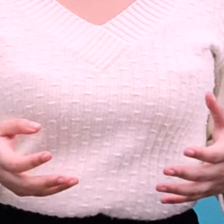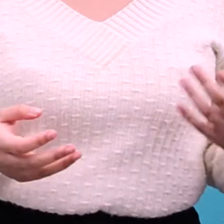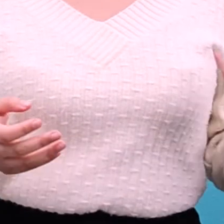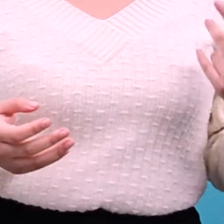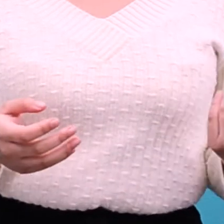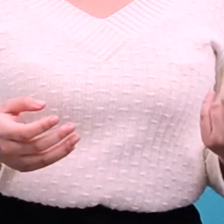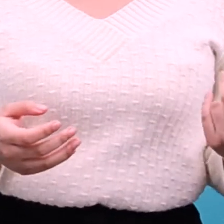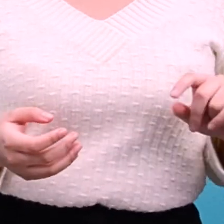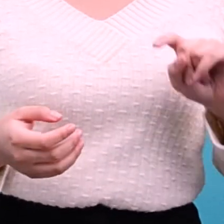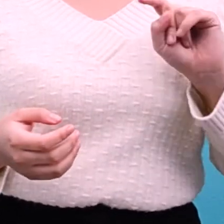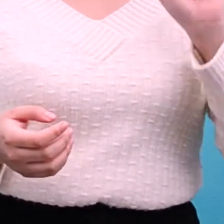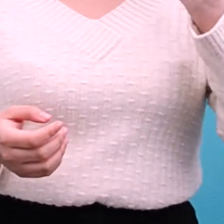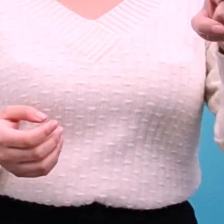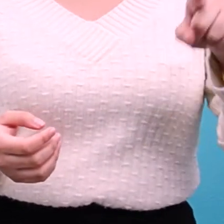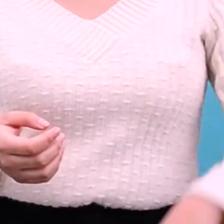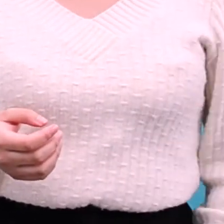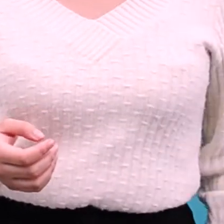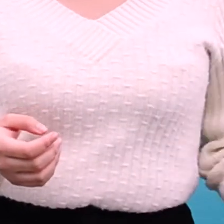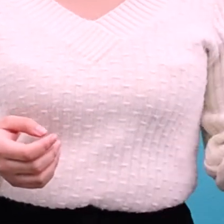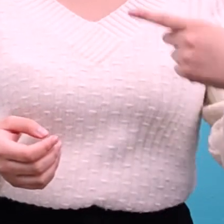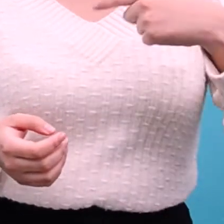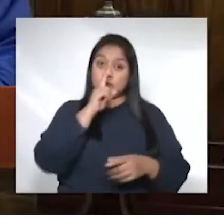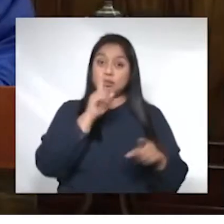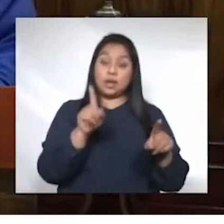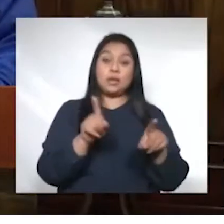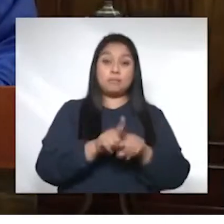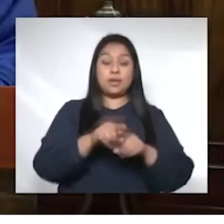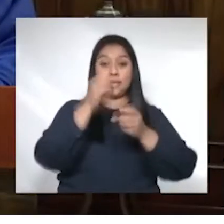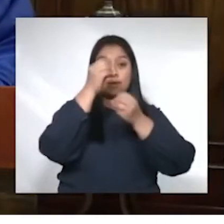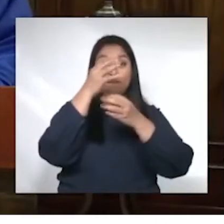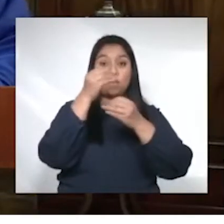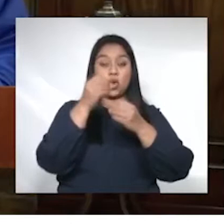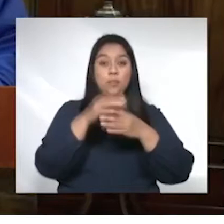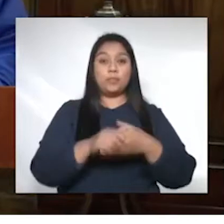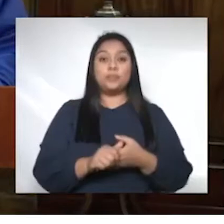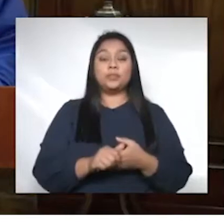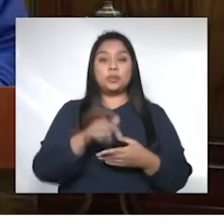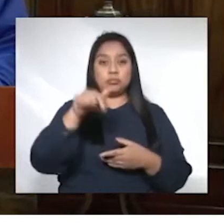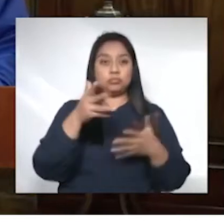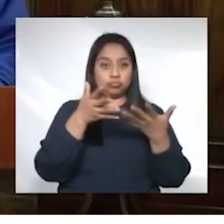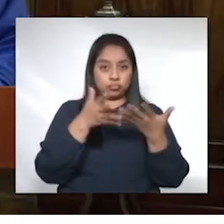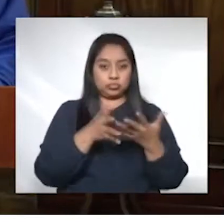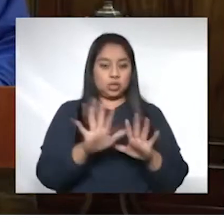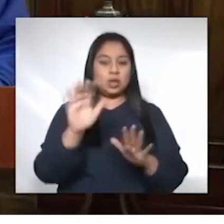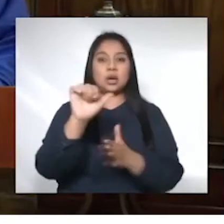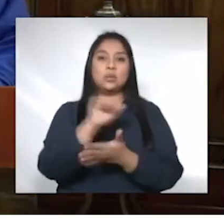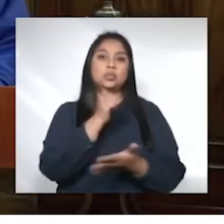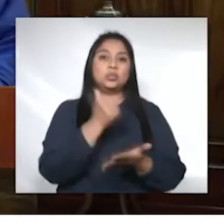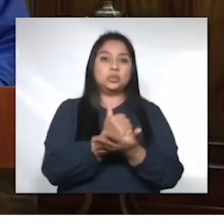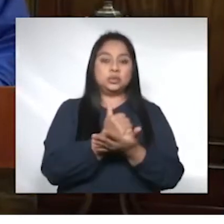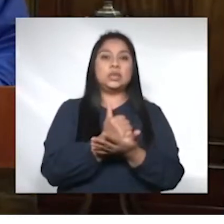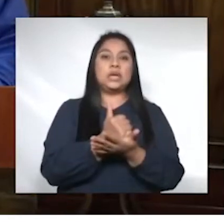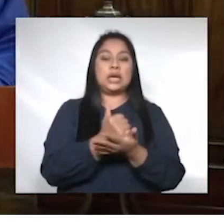es muy interesante y especialmente esto vamos a ver les informo que hemos dado autorización de